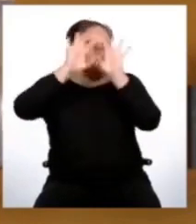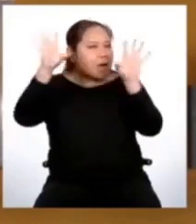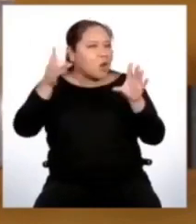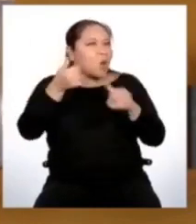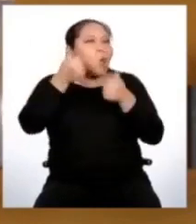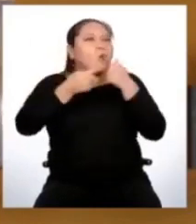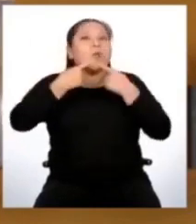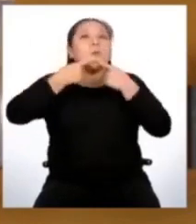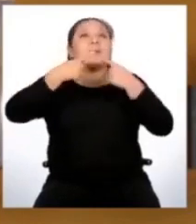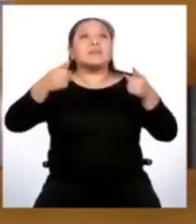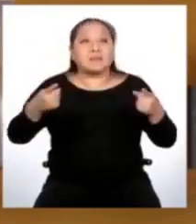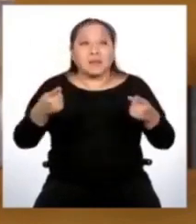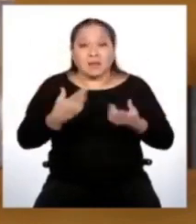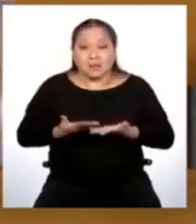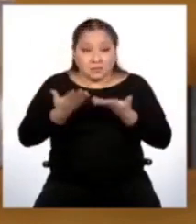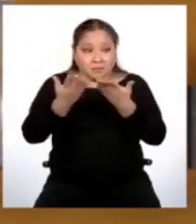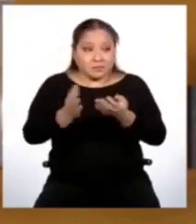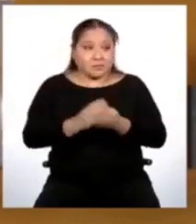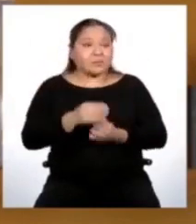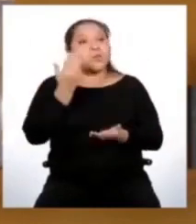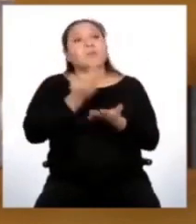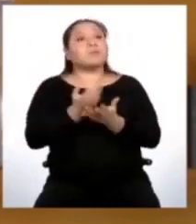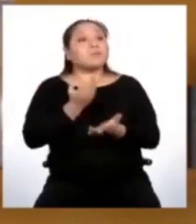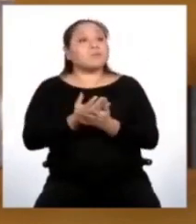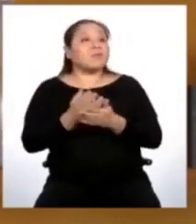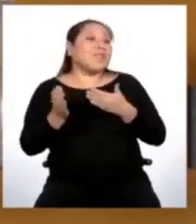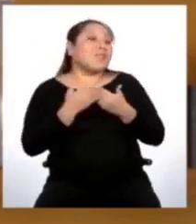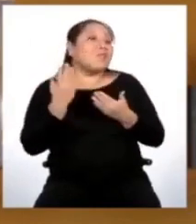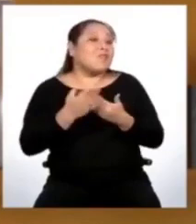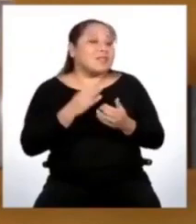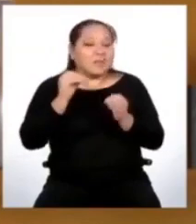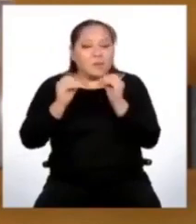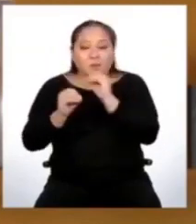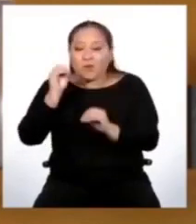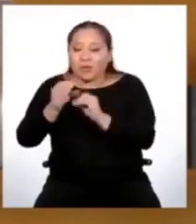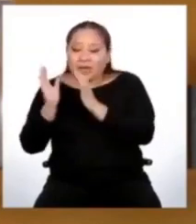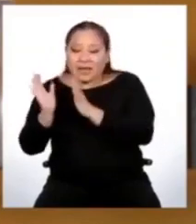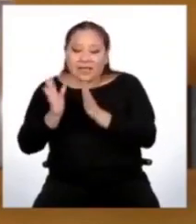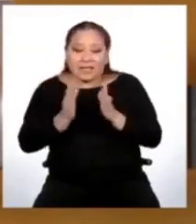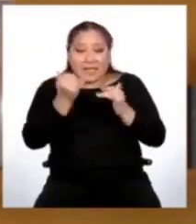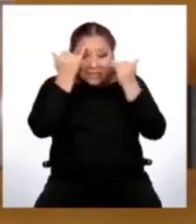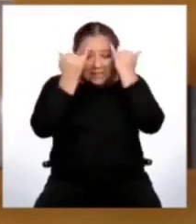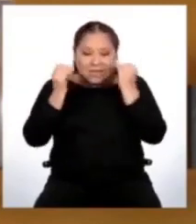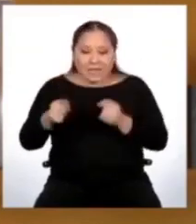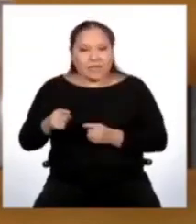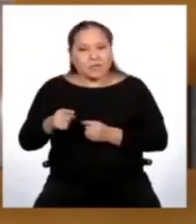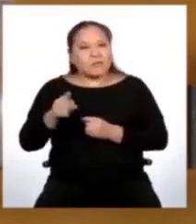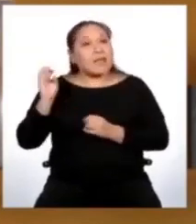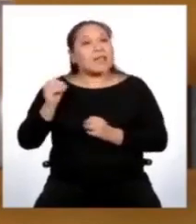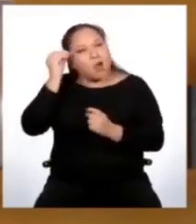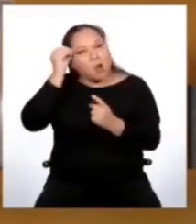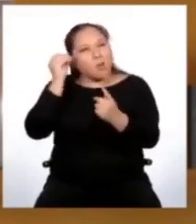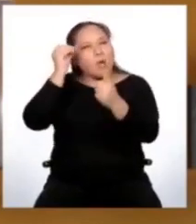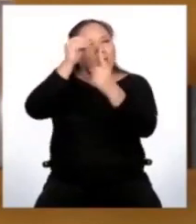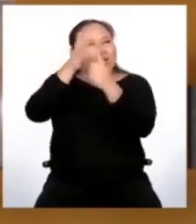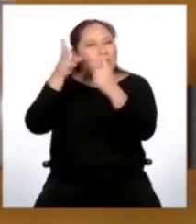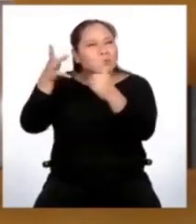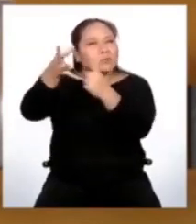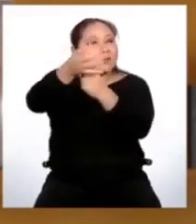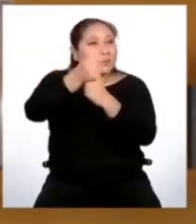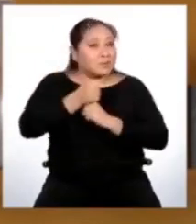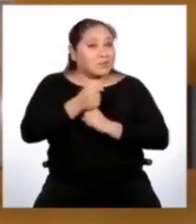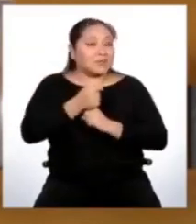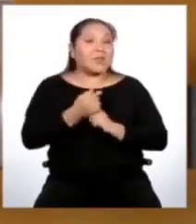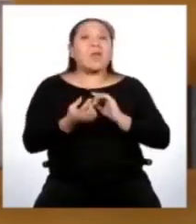comunicar. Así como lo has comprobado, es más sencillo organizar nuestras ideas en función a ese propósito, que en este caso fue reconocer